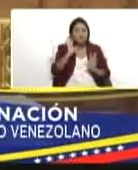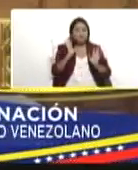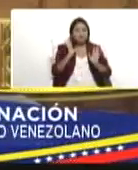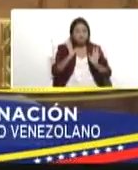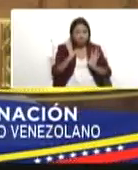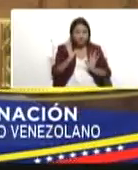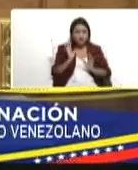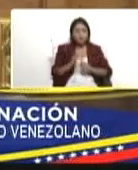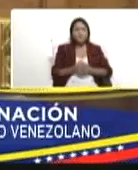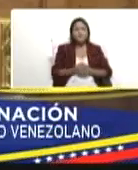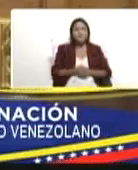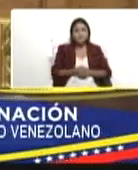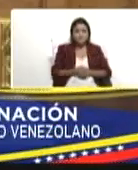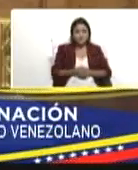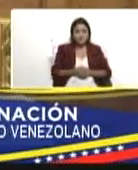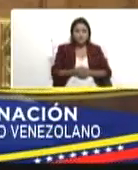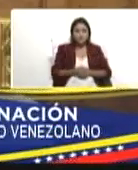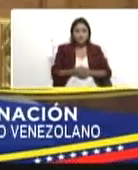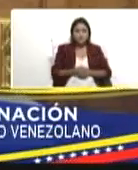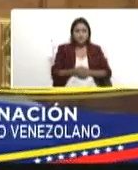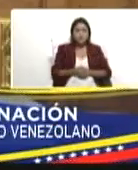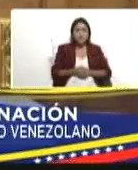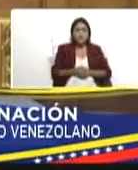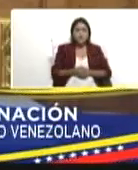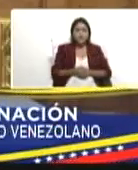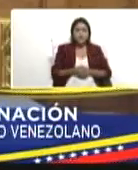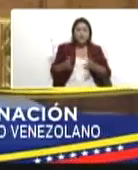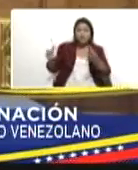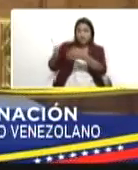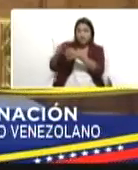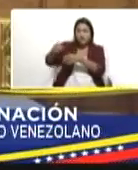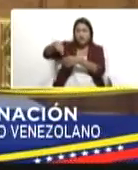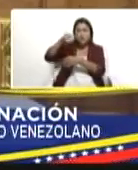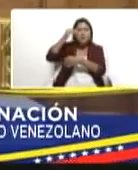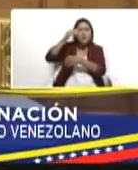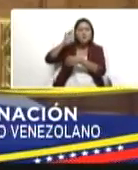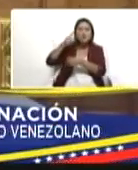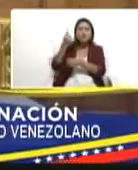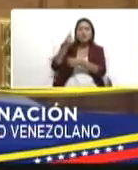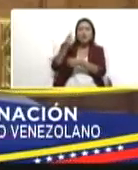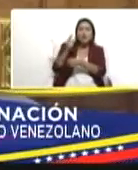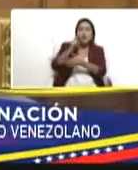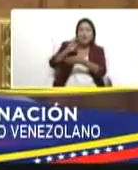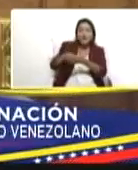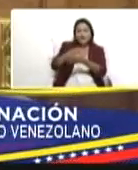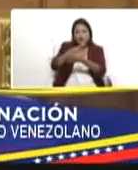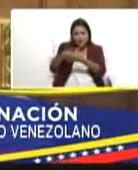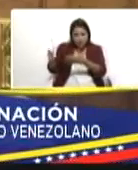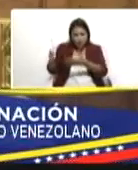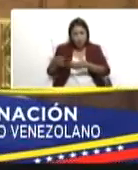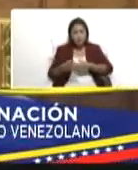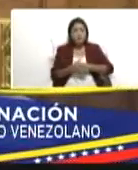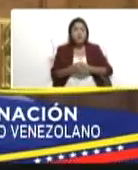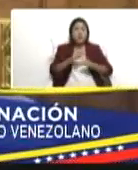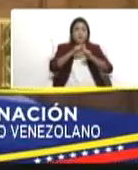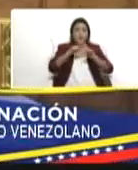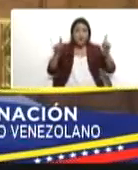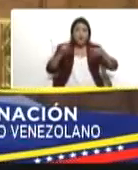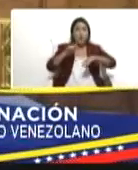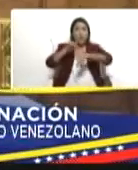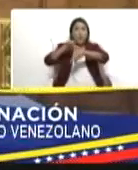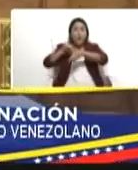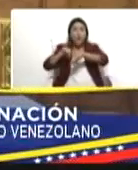ellos porque ellos cuando planifican es como estuvieran solos en el ring y luego